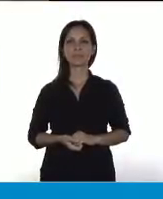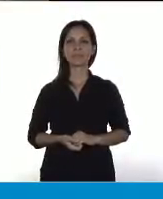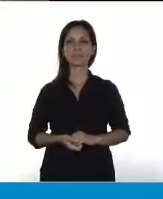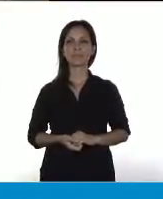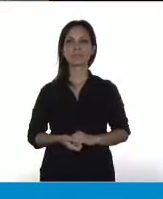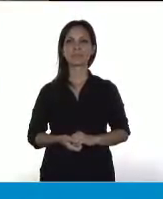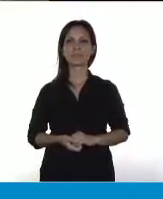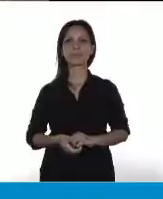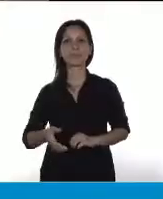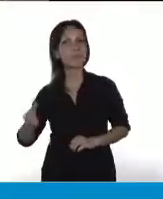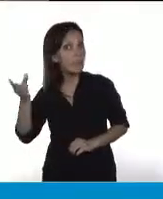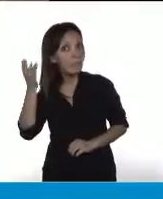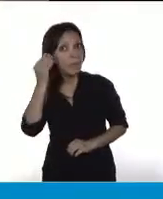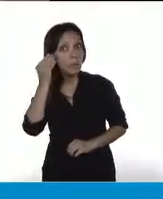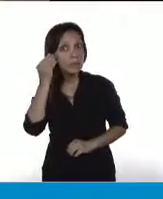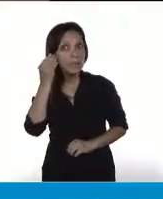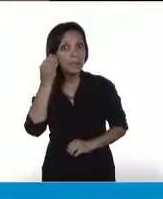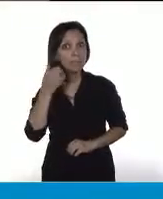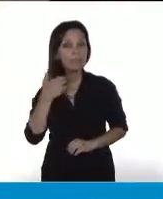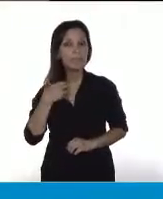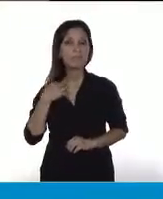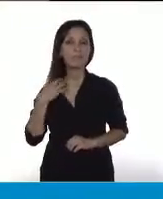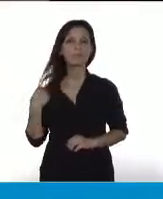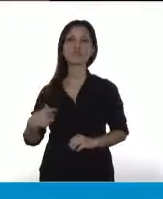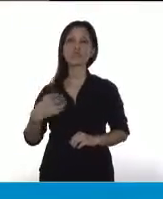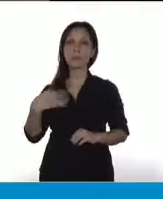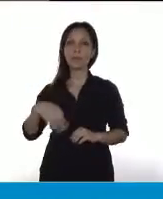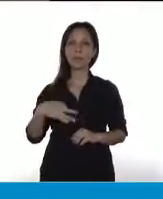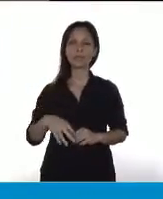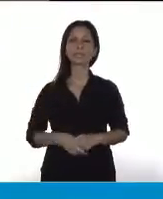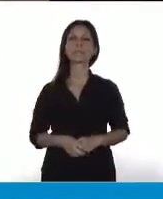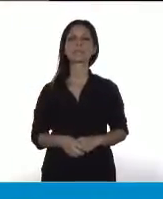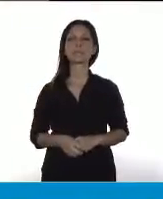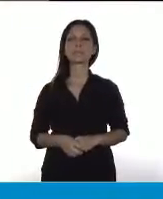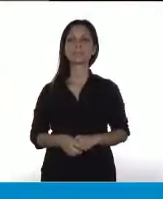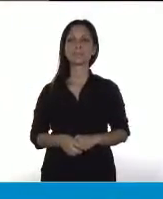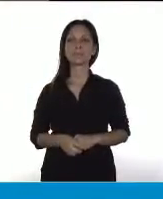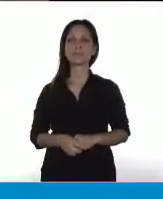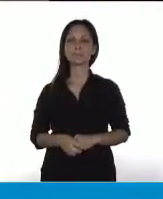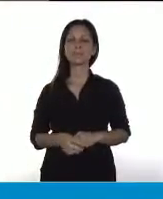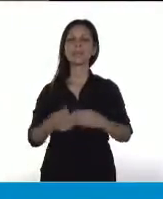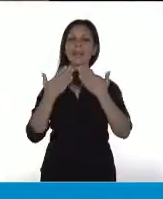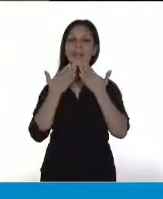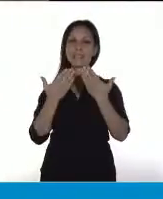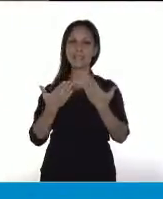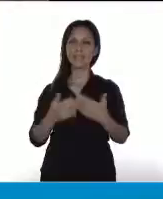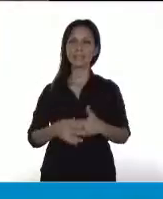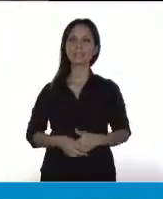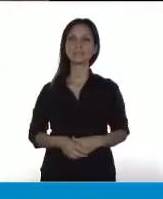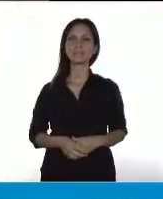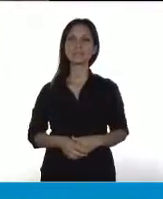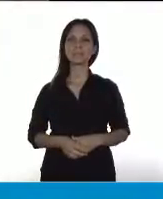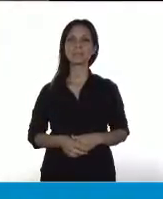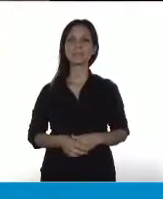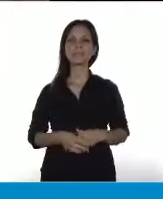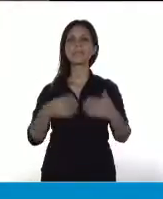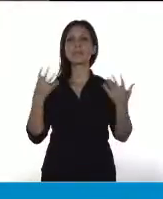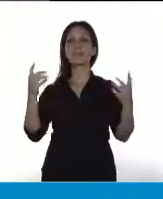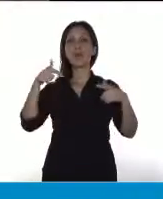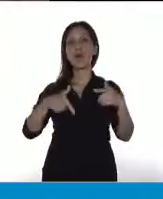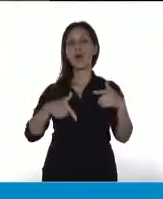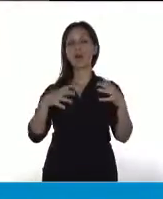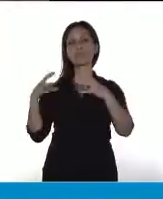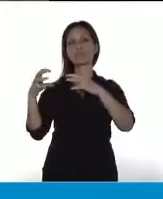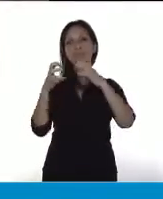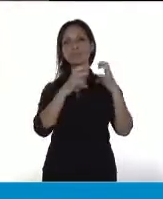¿Me escucha, señor presidente? Perfectamente, adelante. Gracias. Bueno, hoy se está